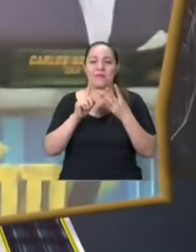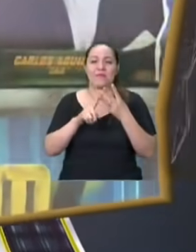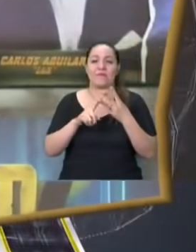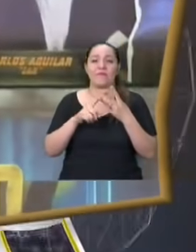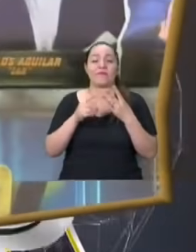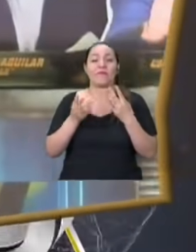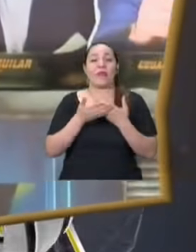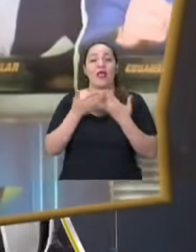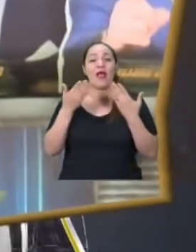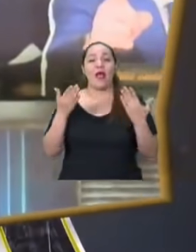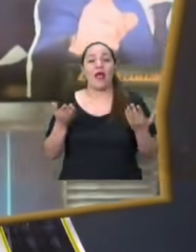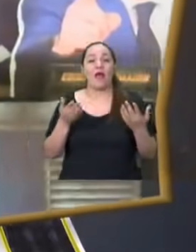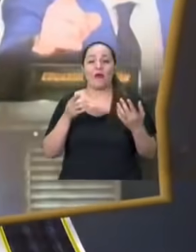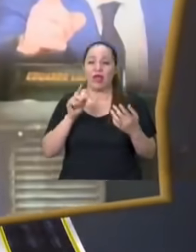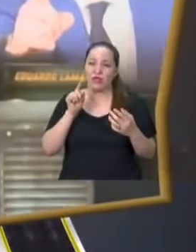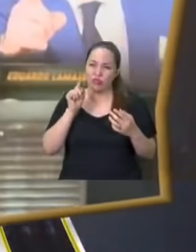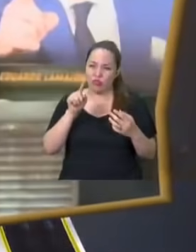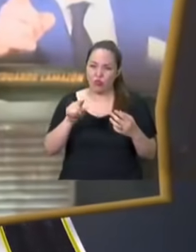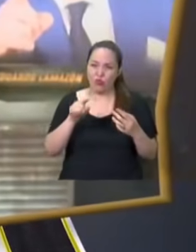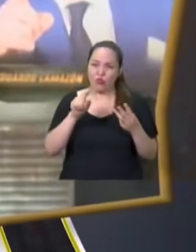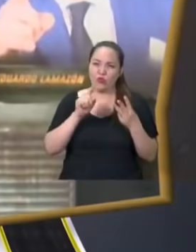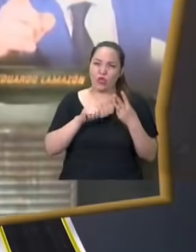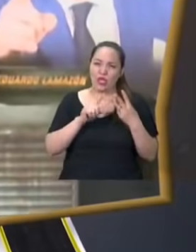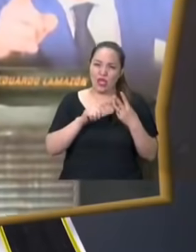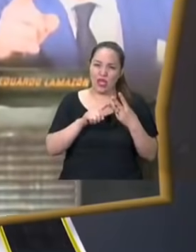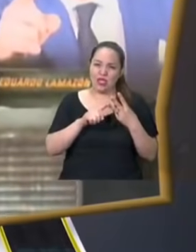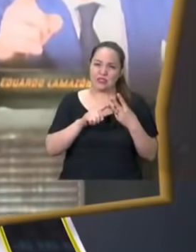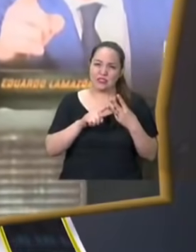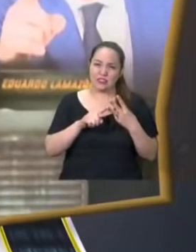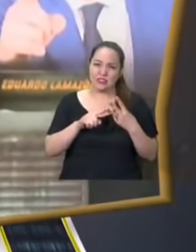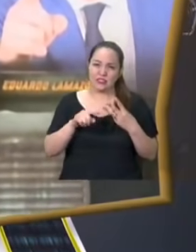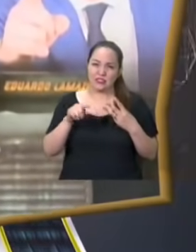ahora... Aguilar, ¿cómo estás?